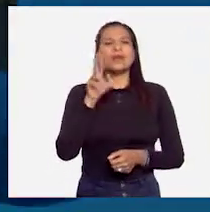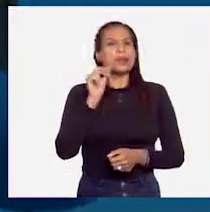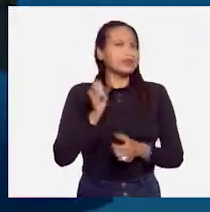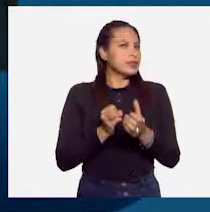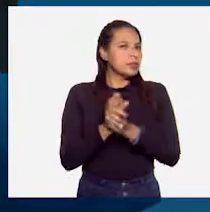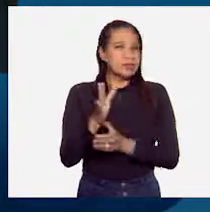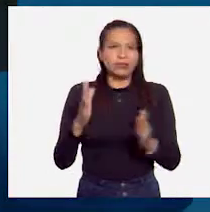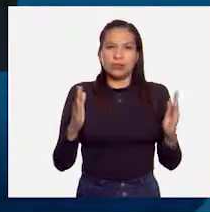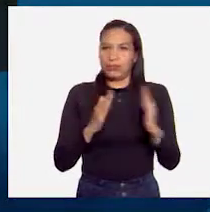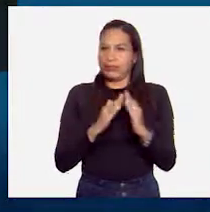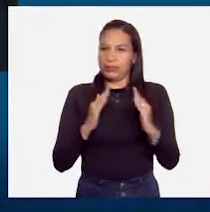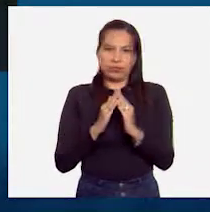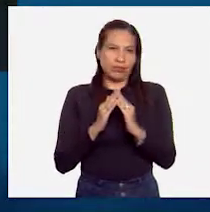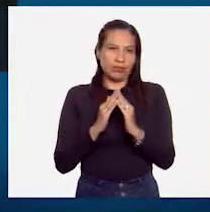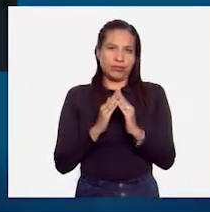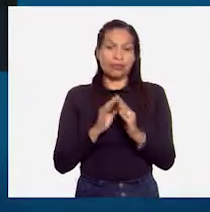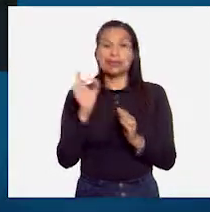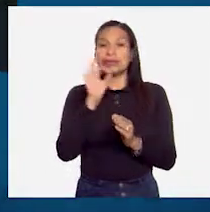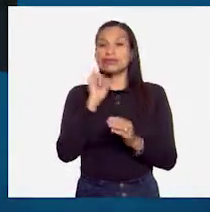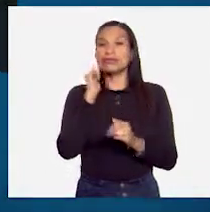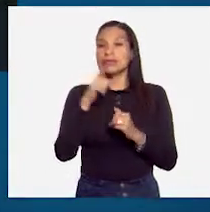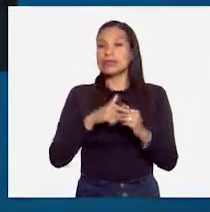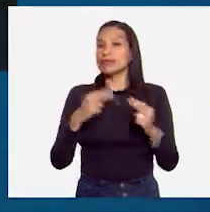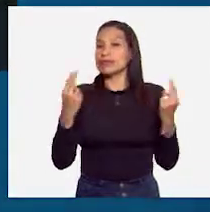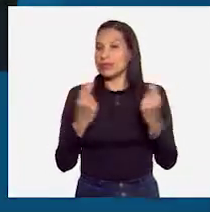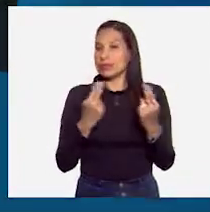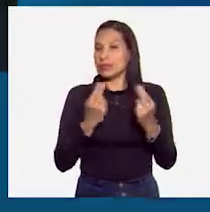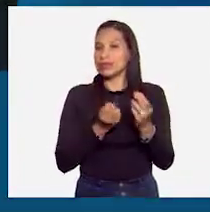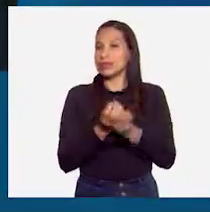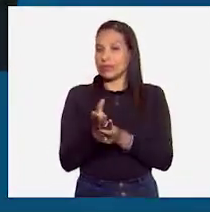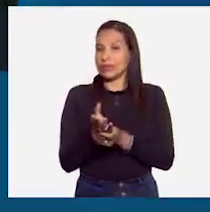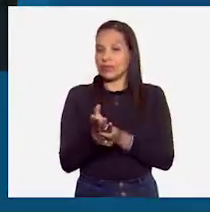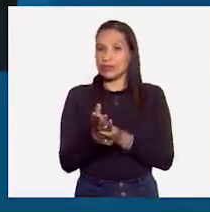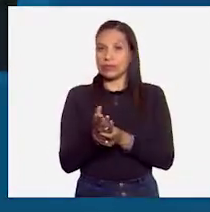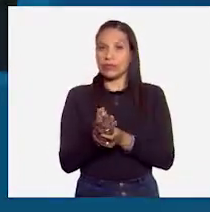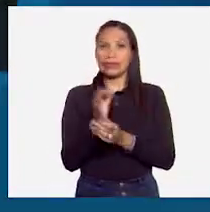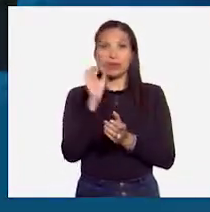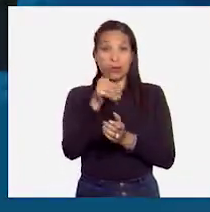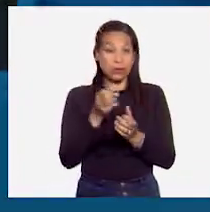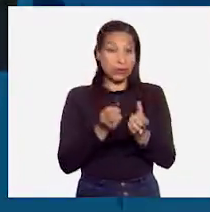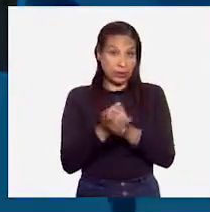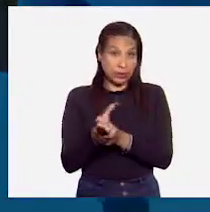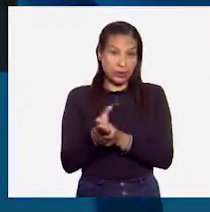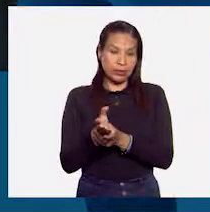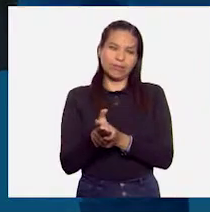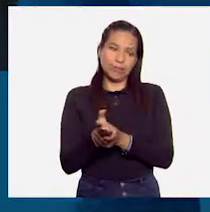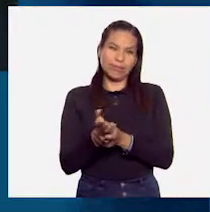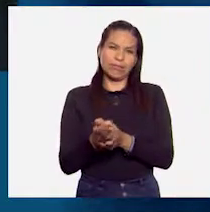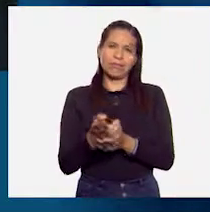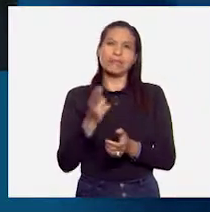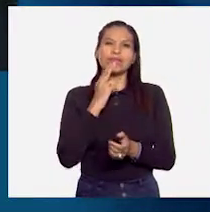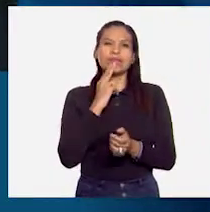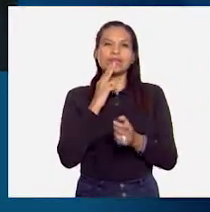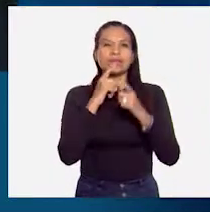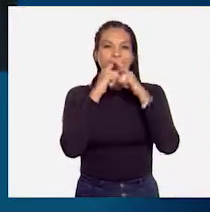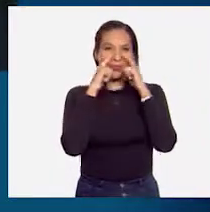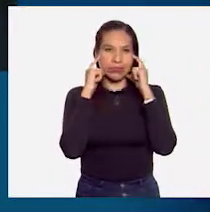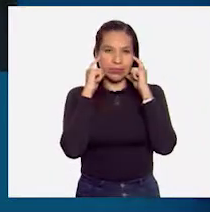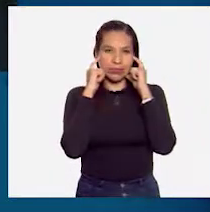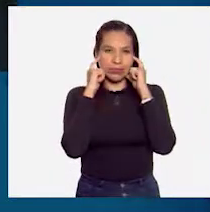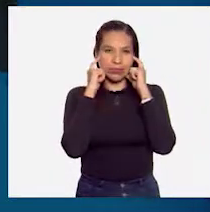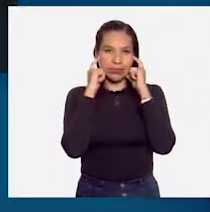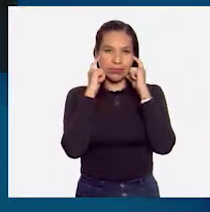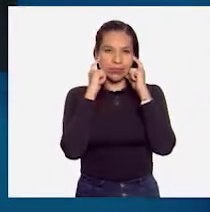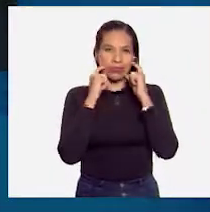no salir de casa a menos que sea muy necesario. Si lo haces, utiliza el